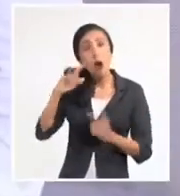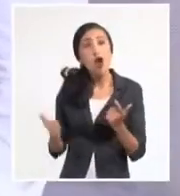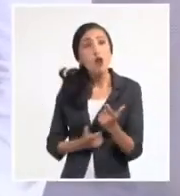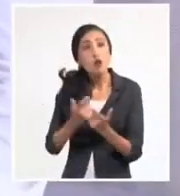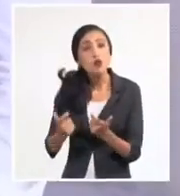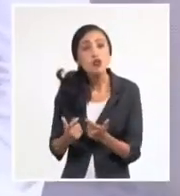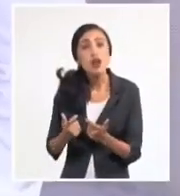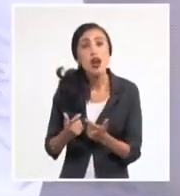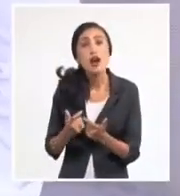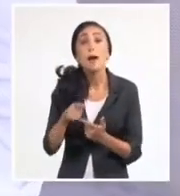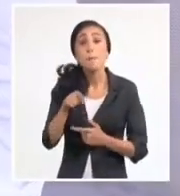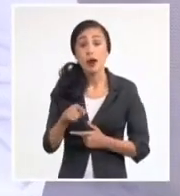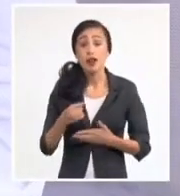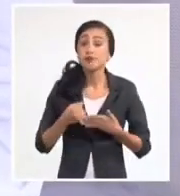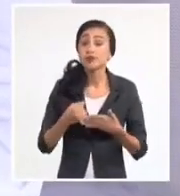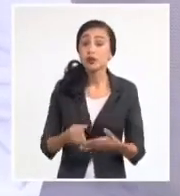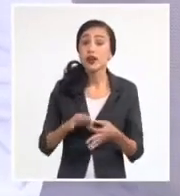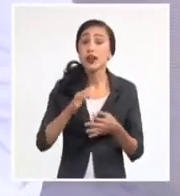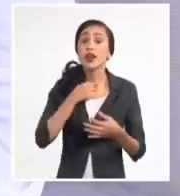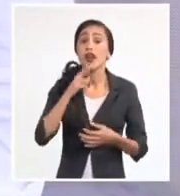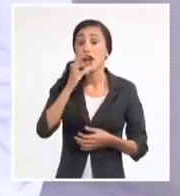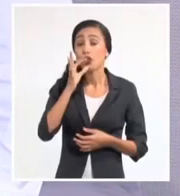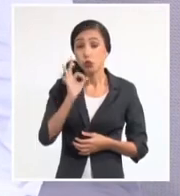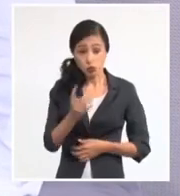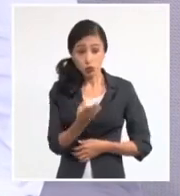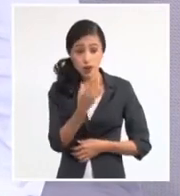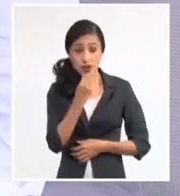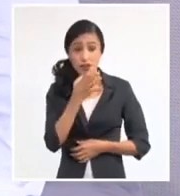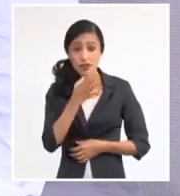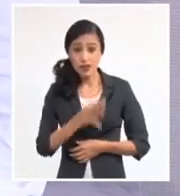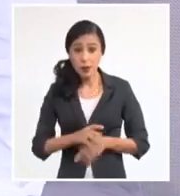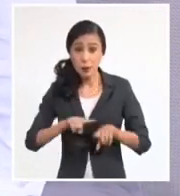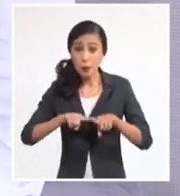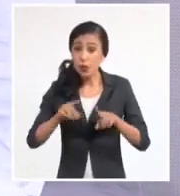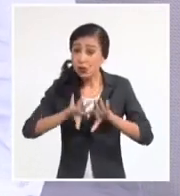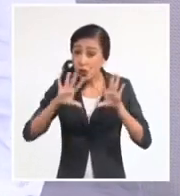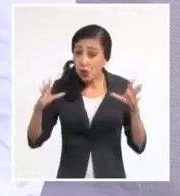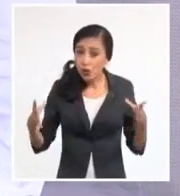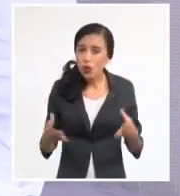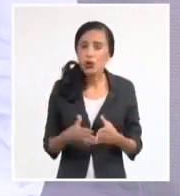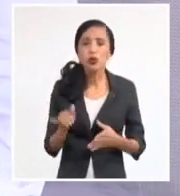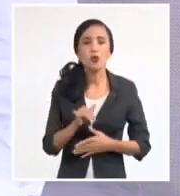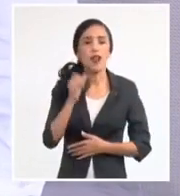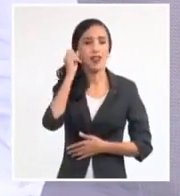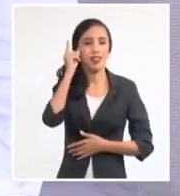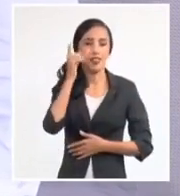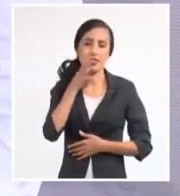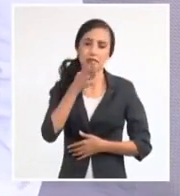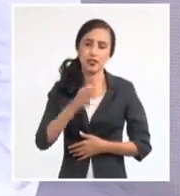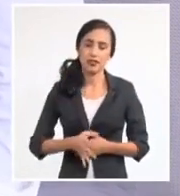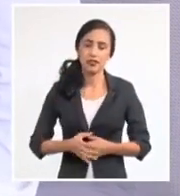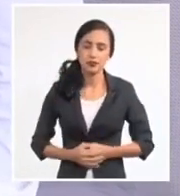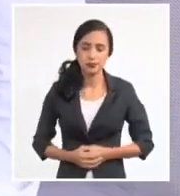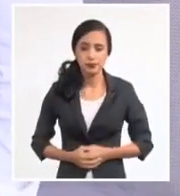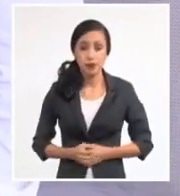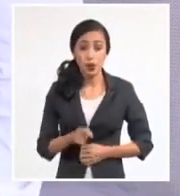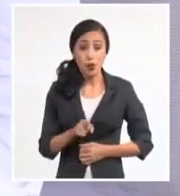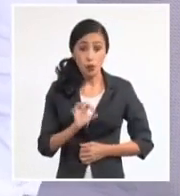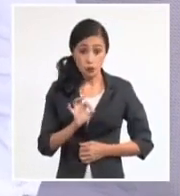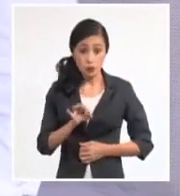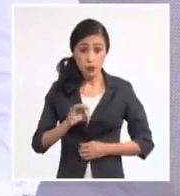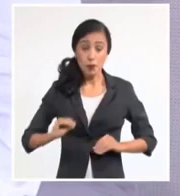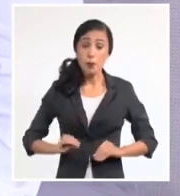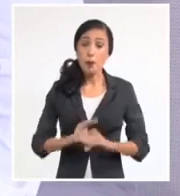Fidel, porque en todo esto está el comandante en jefe Fidel. Y empezó la jornada de hoy hablando sobre un